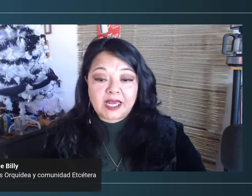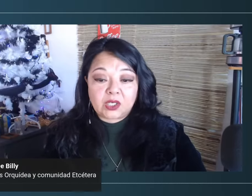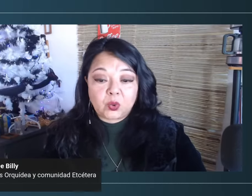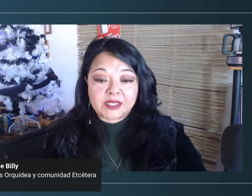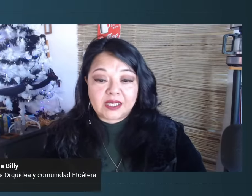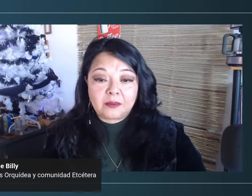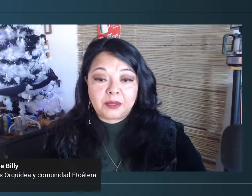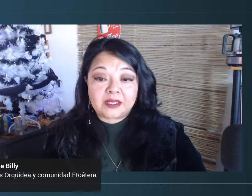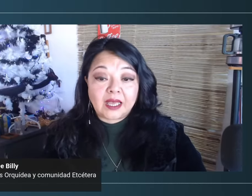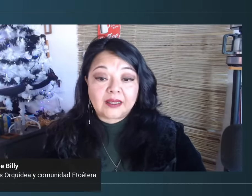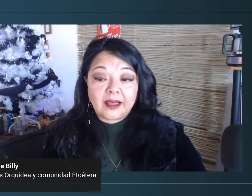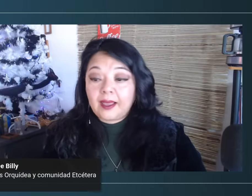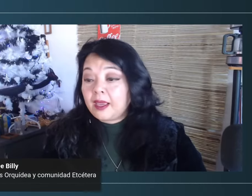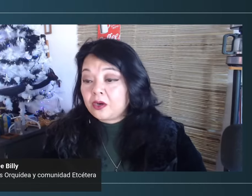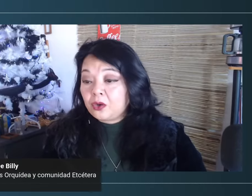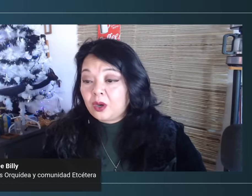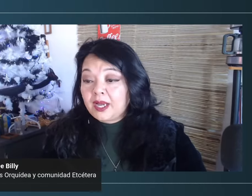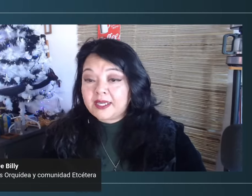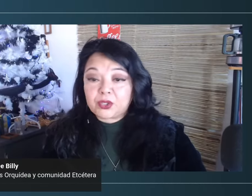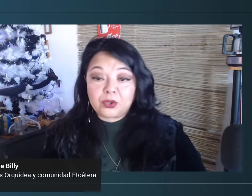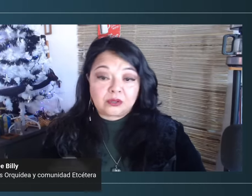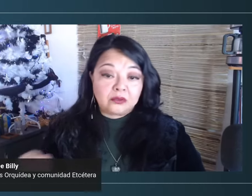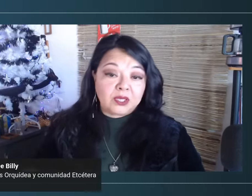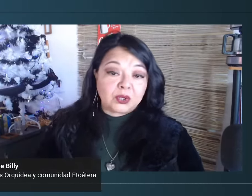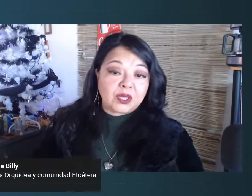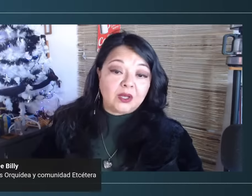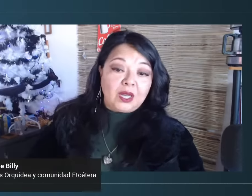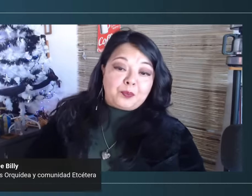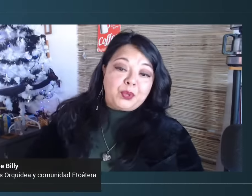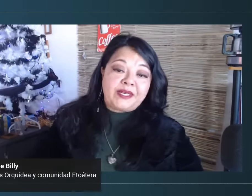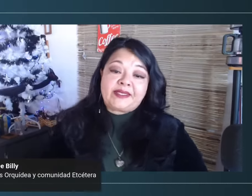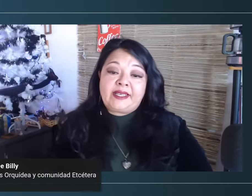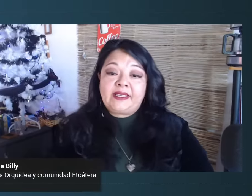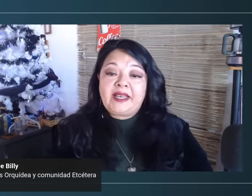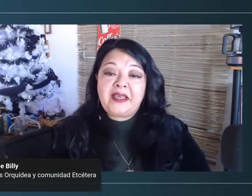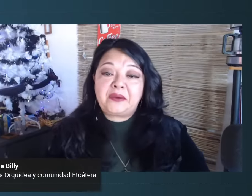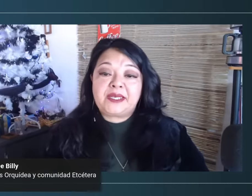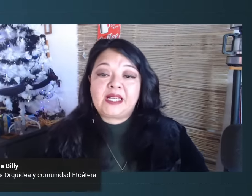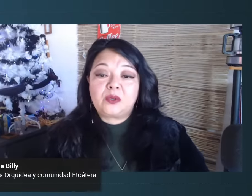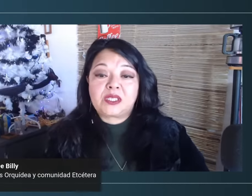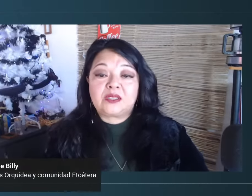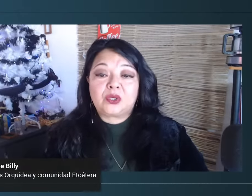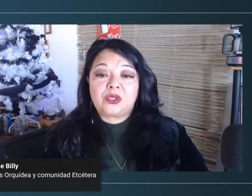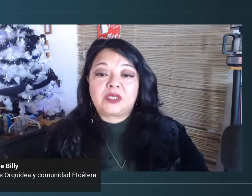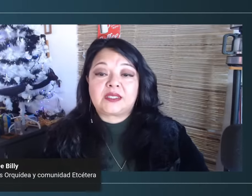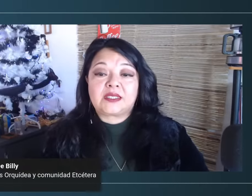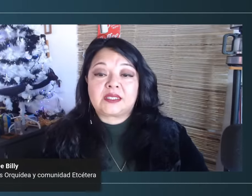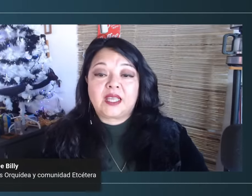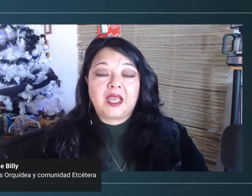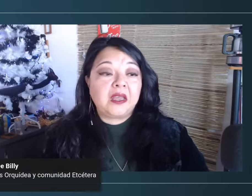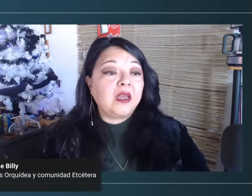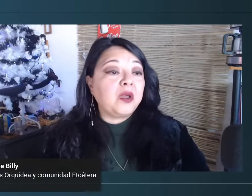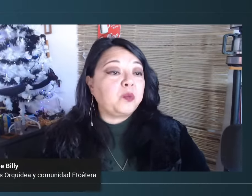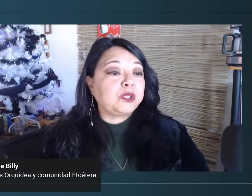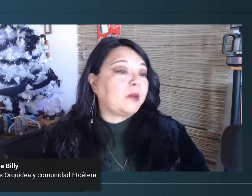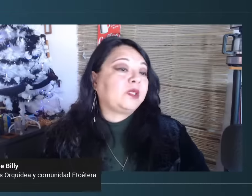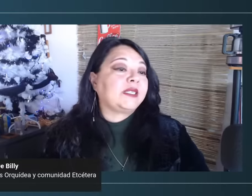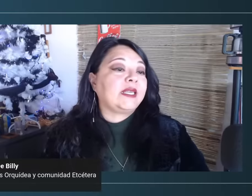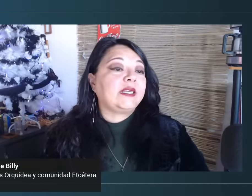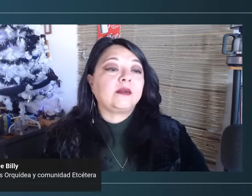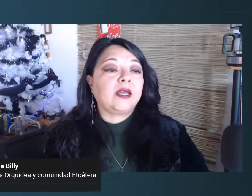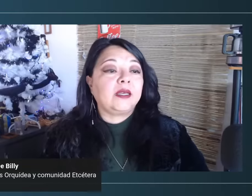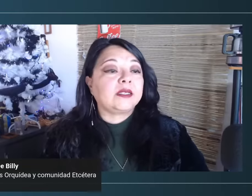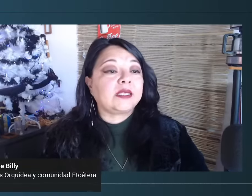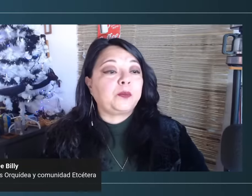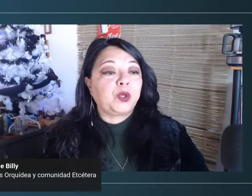a pasar nuestra invitada no ha hecho no ha tocado la puerta ni nada verdad Luis Entonces este pues vamos